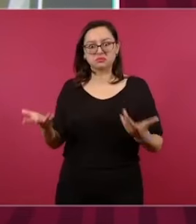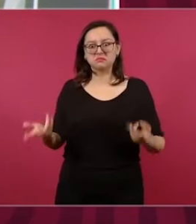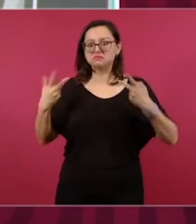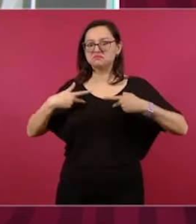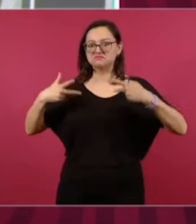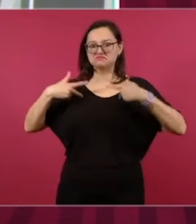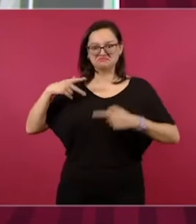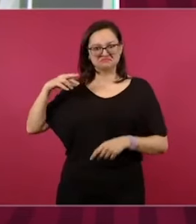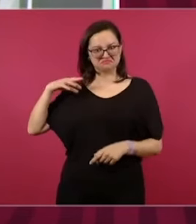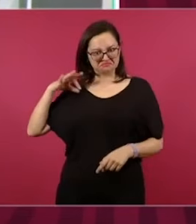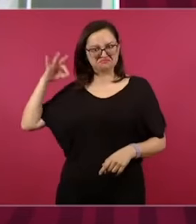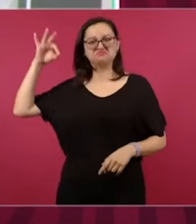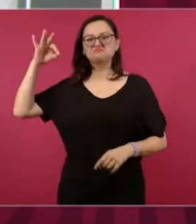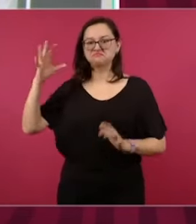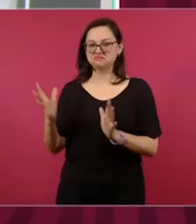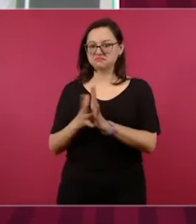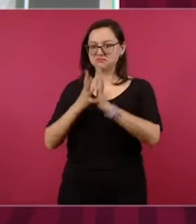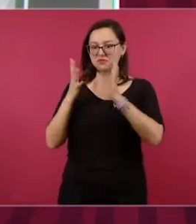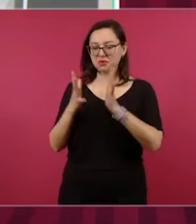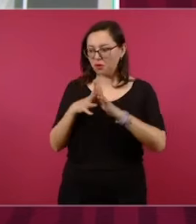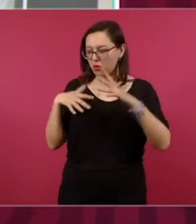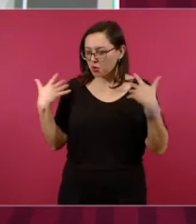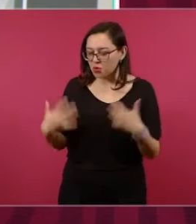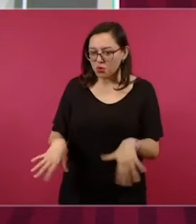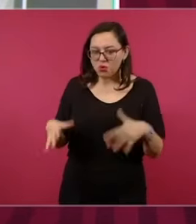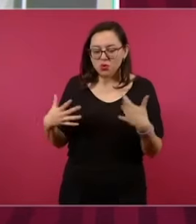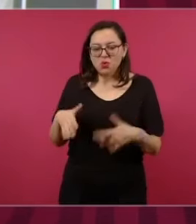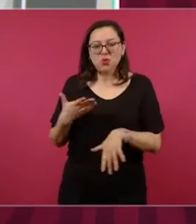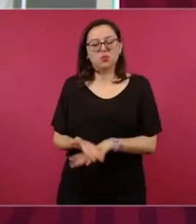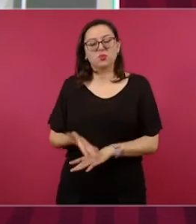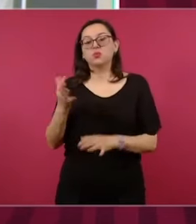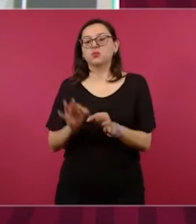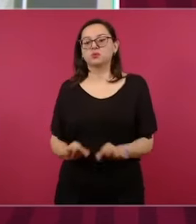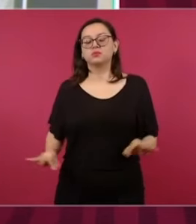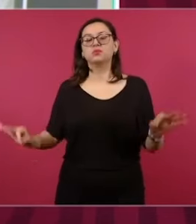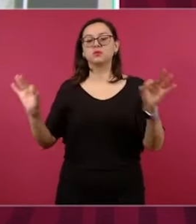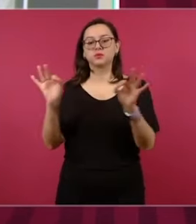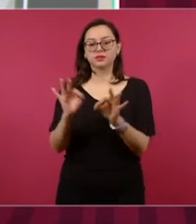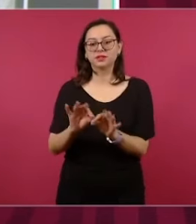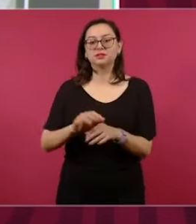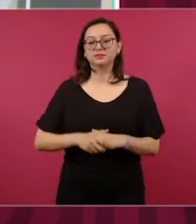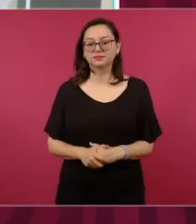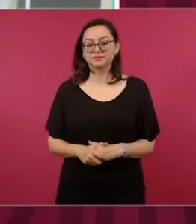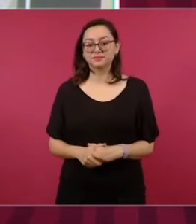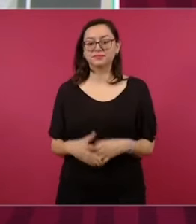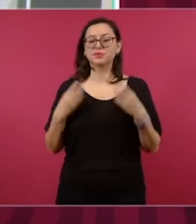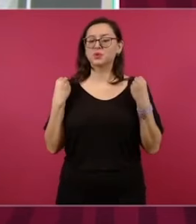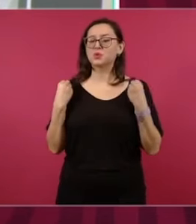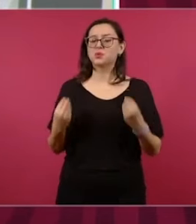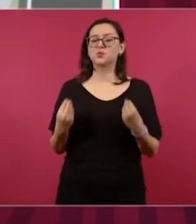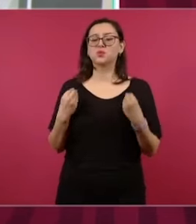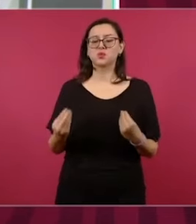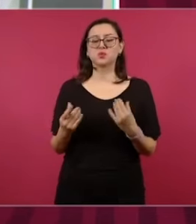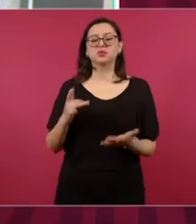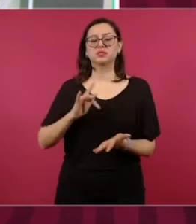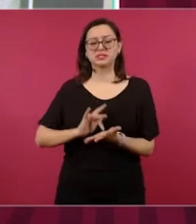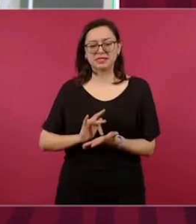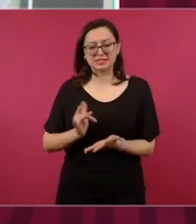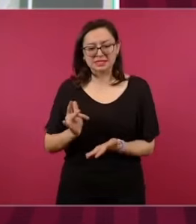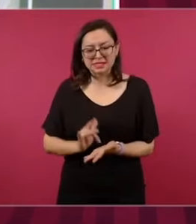muy importante del pueblo de Chiapas. Quiero agradecer muchísimo por esos